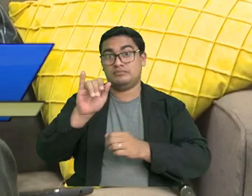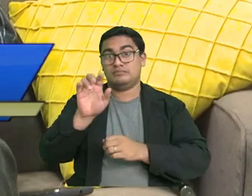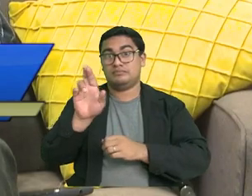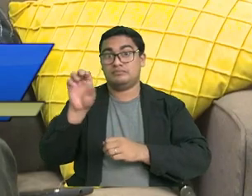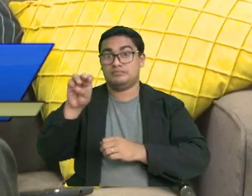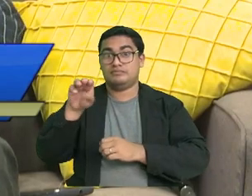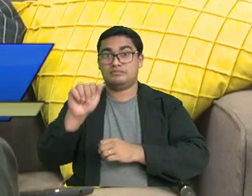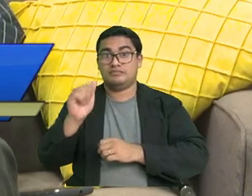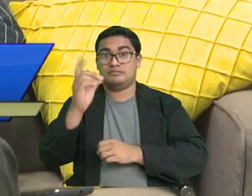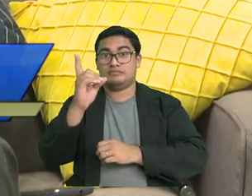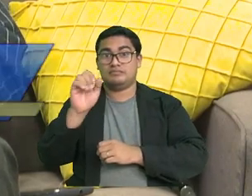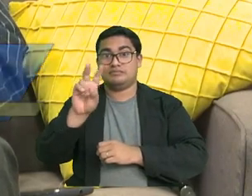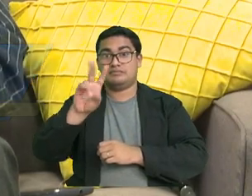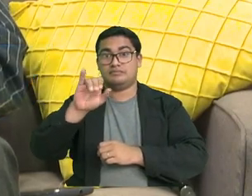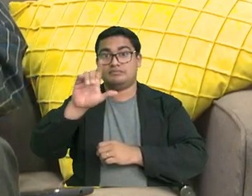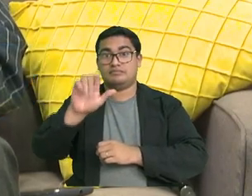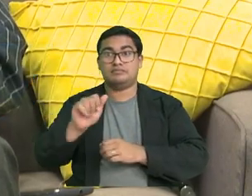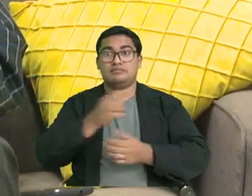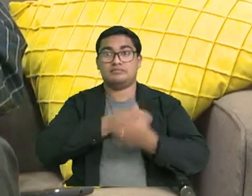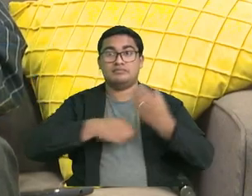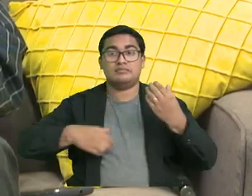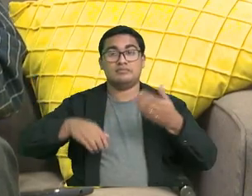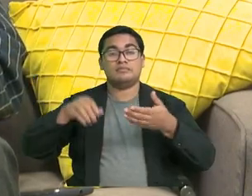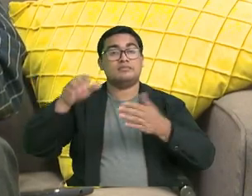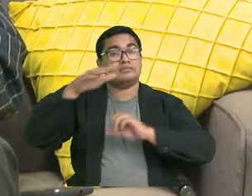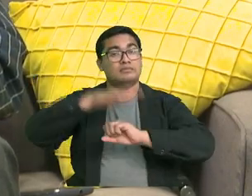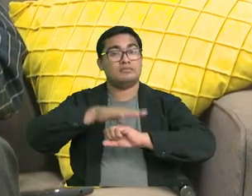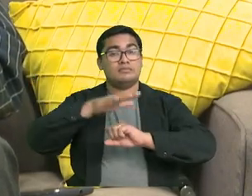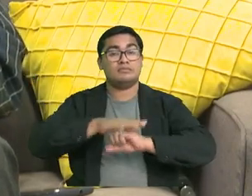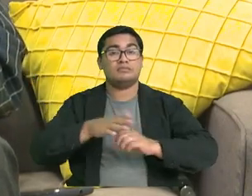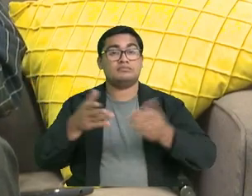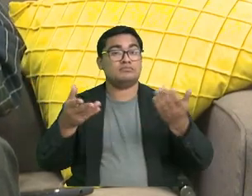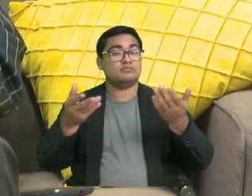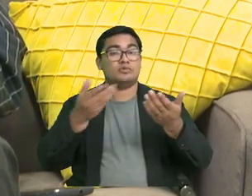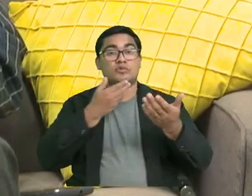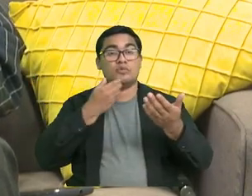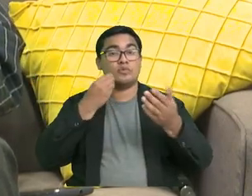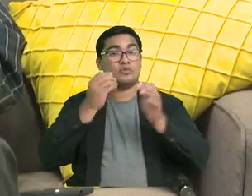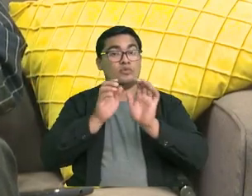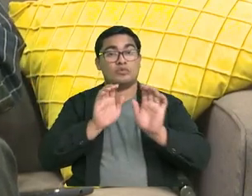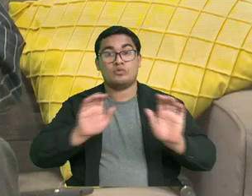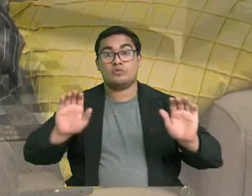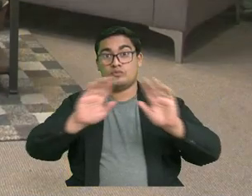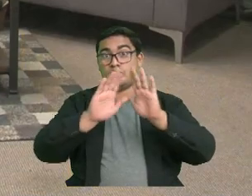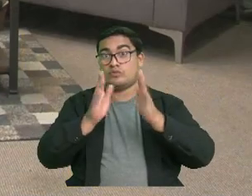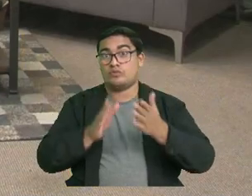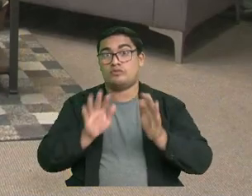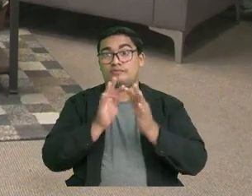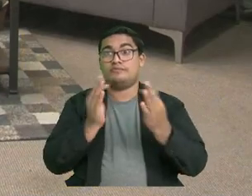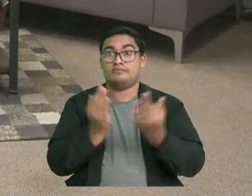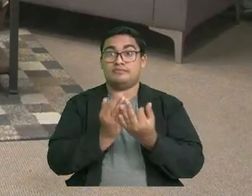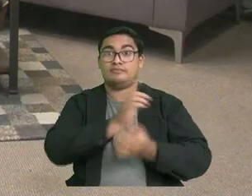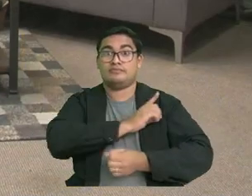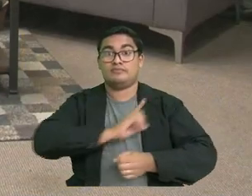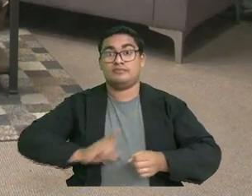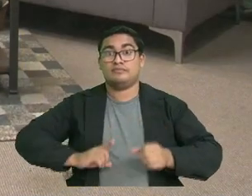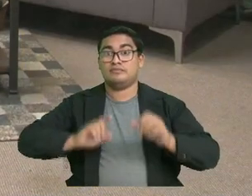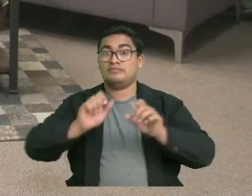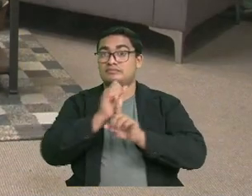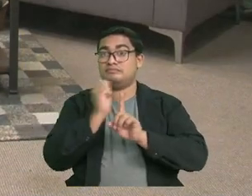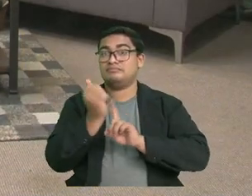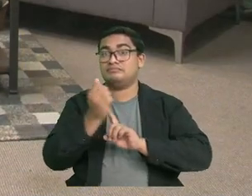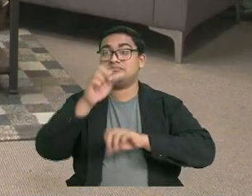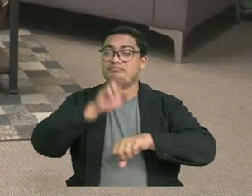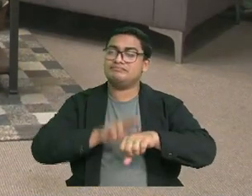de la Comisión de Asuntos de la Mujer, Juventud, Niñez y Familia y también diputada ante la Asamblea Nacional. Sí. Diputada, pues,